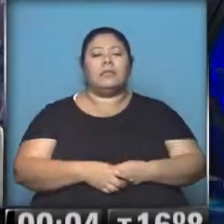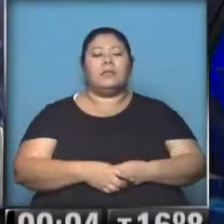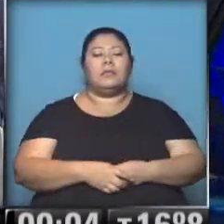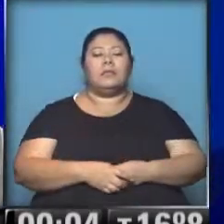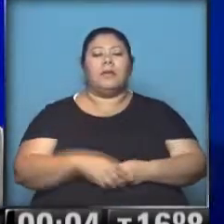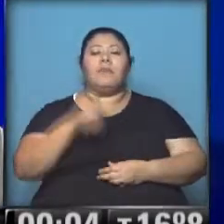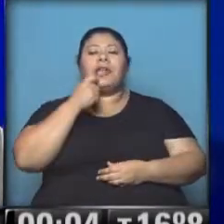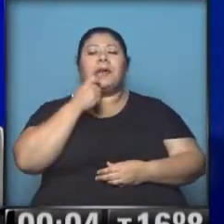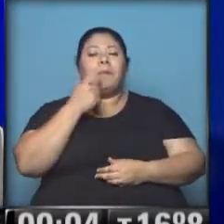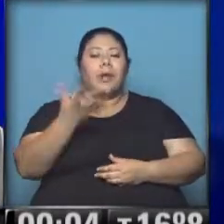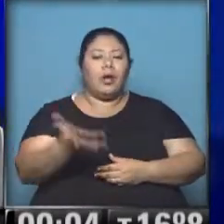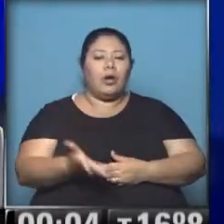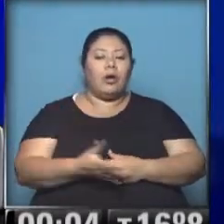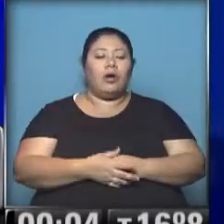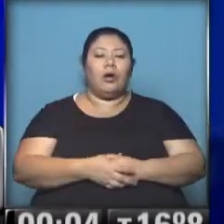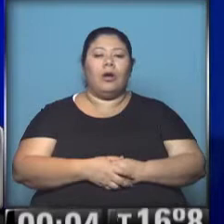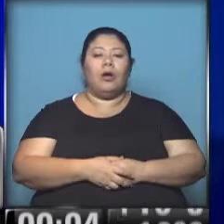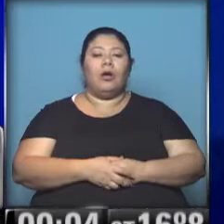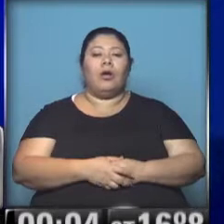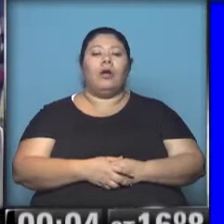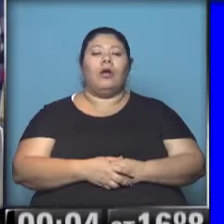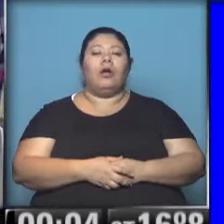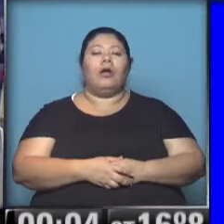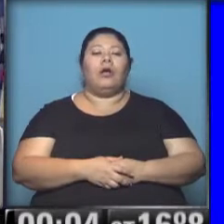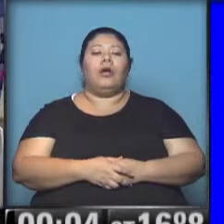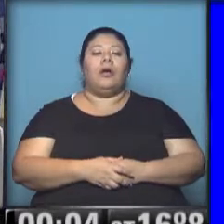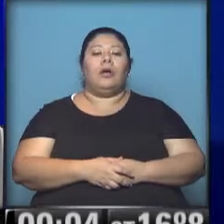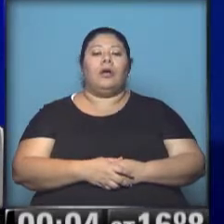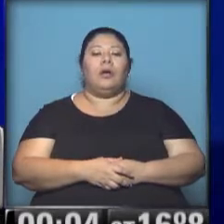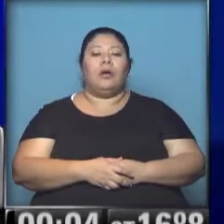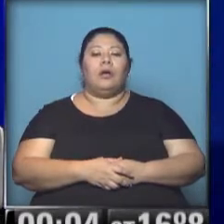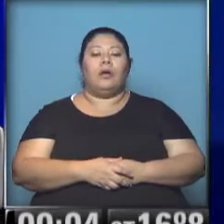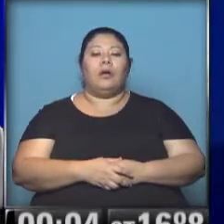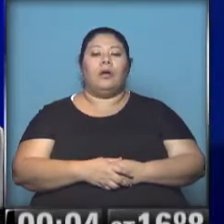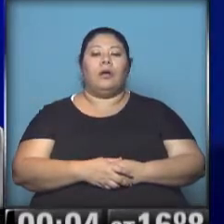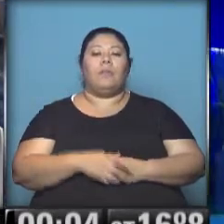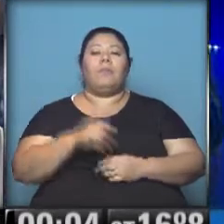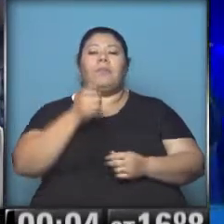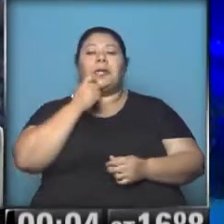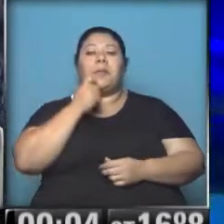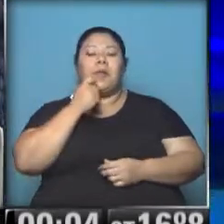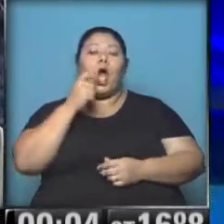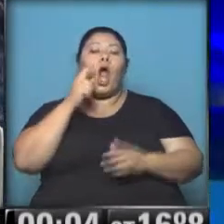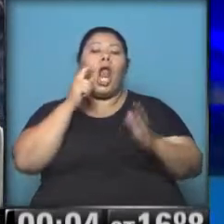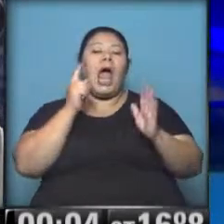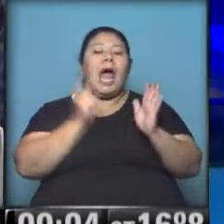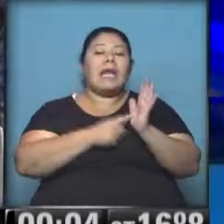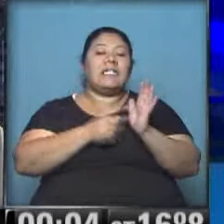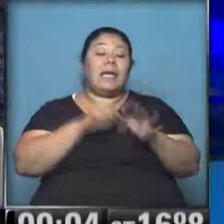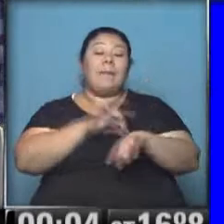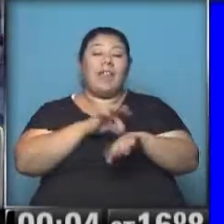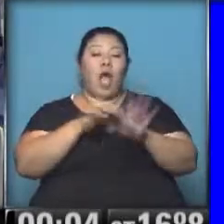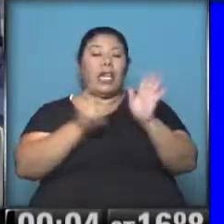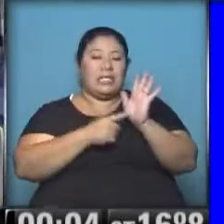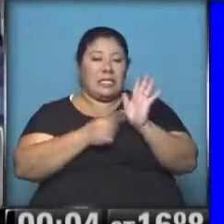fondo de, por ejemplo, achicar burocracia, se trata de que las recetas... Sí, de, sí. Bueno, por ejemplo, de cuestiones están trabajando. Eso ya existe porque es